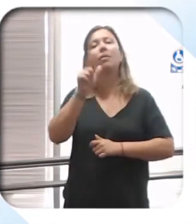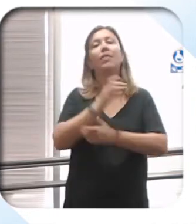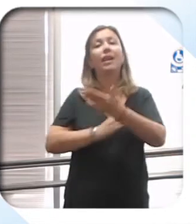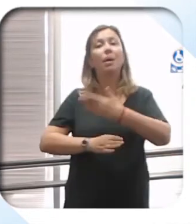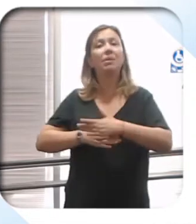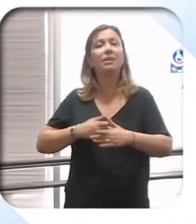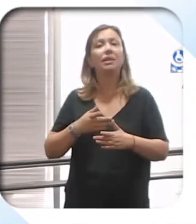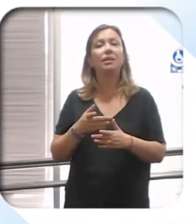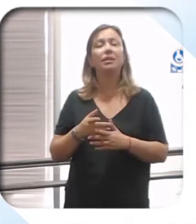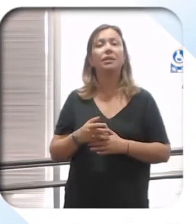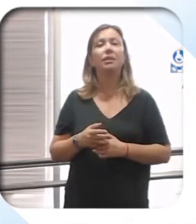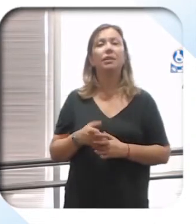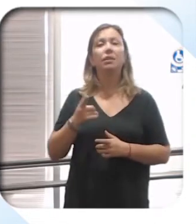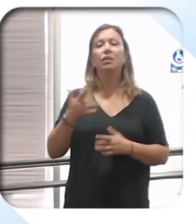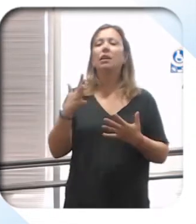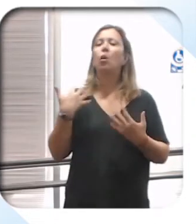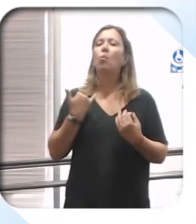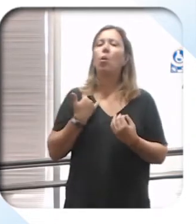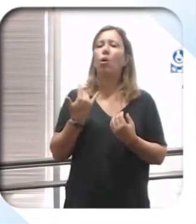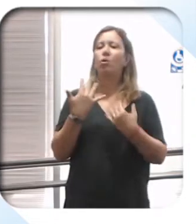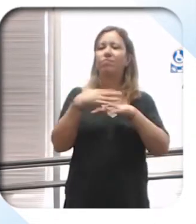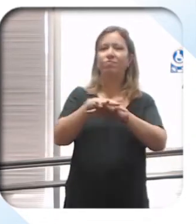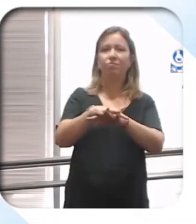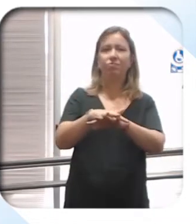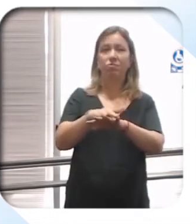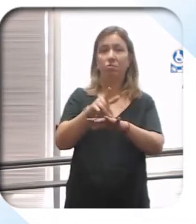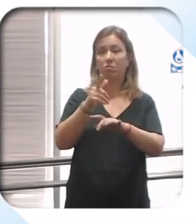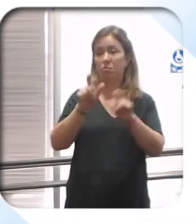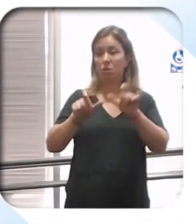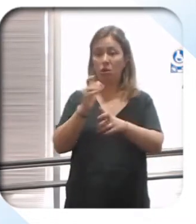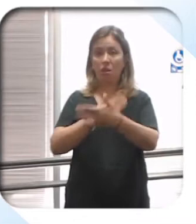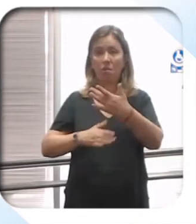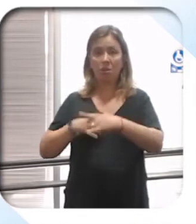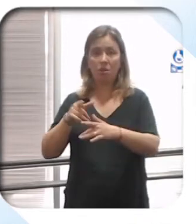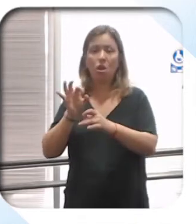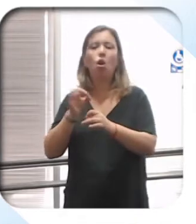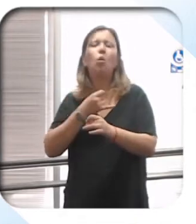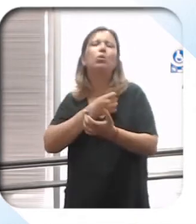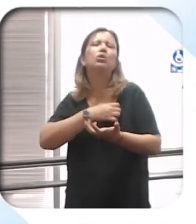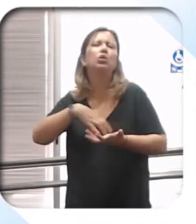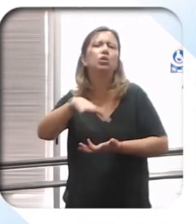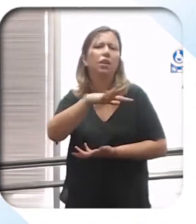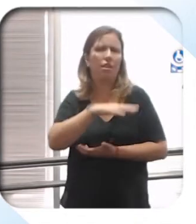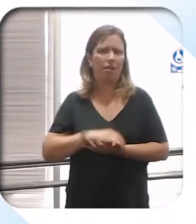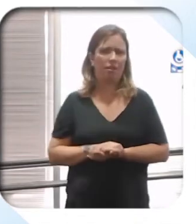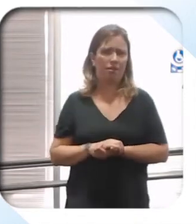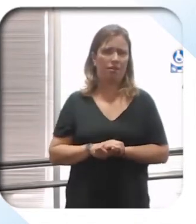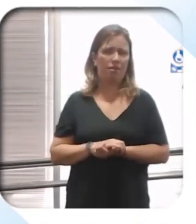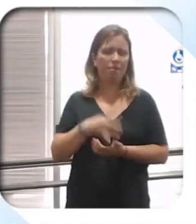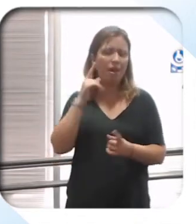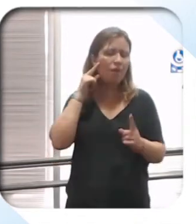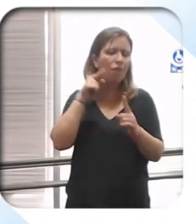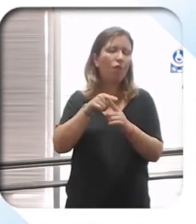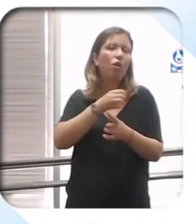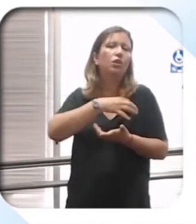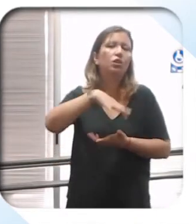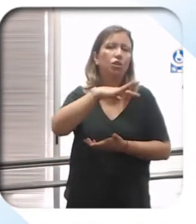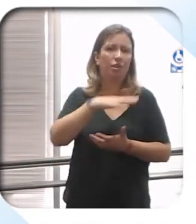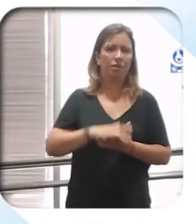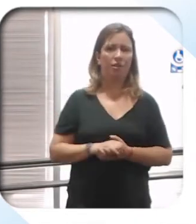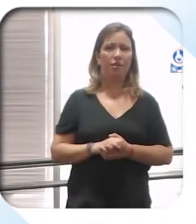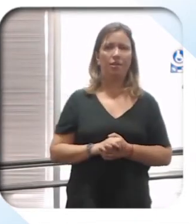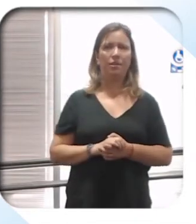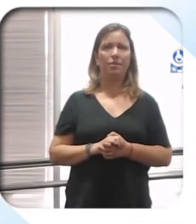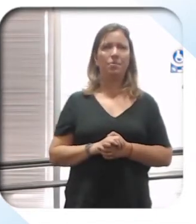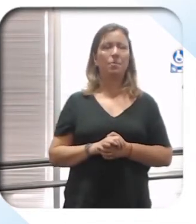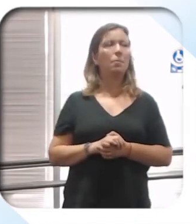es esta interacción entre sí la discapacidad, pero lo social. Le da el enfoque a lo social, ¿sí? Entonces,